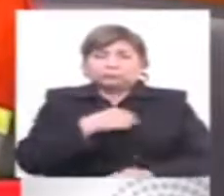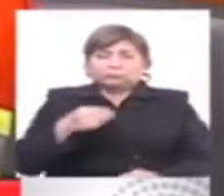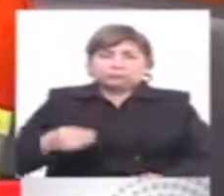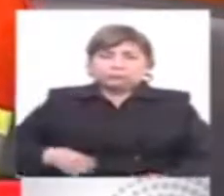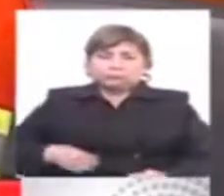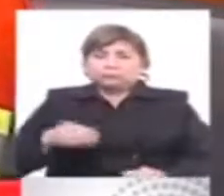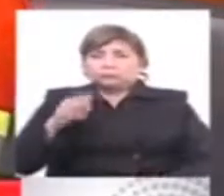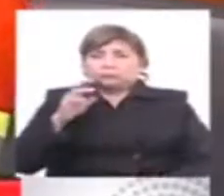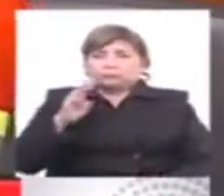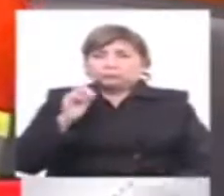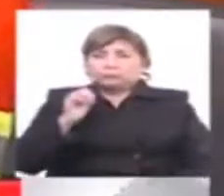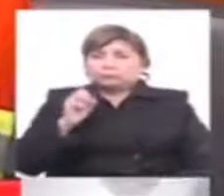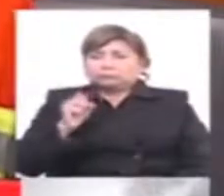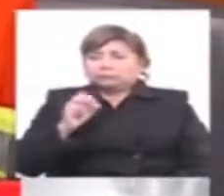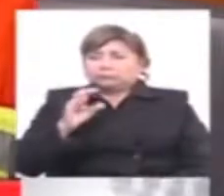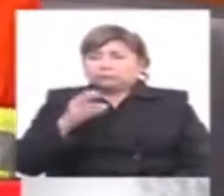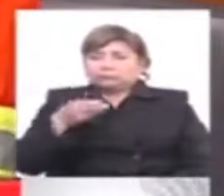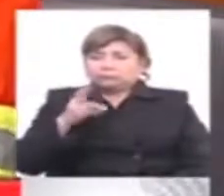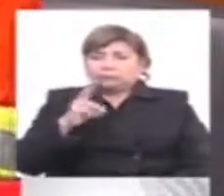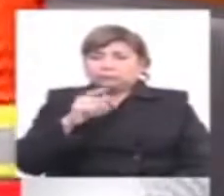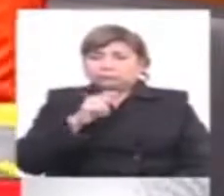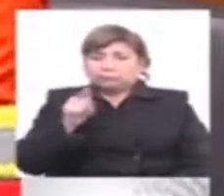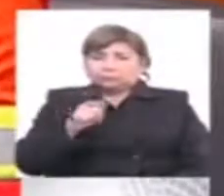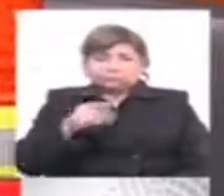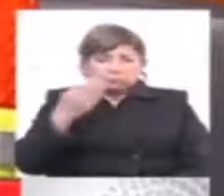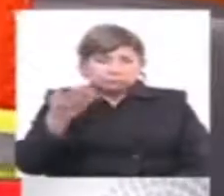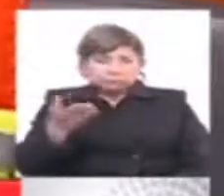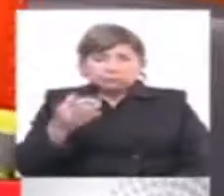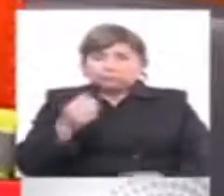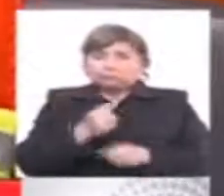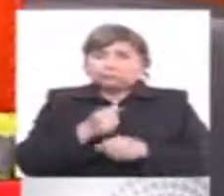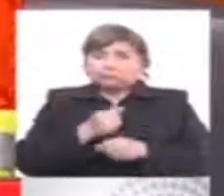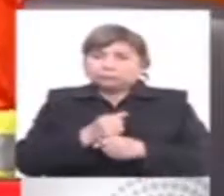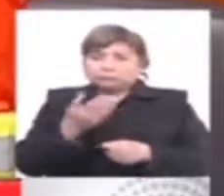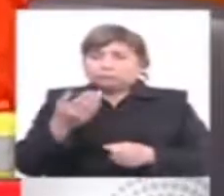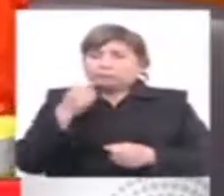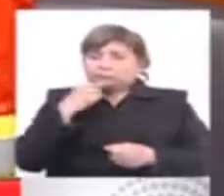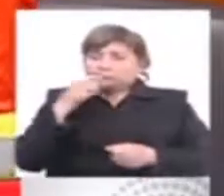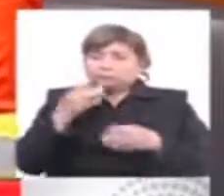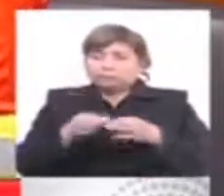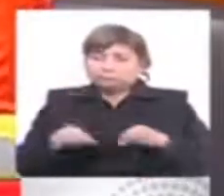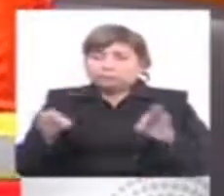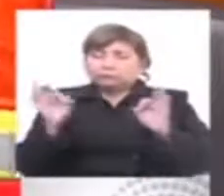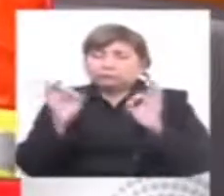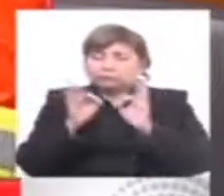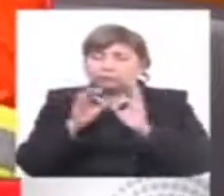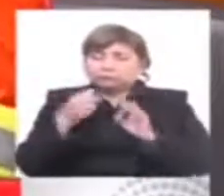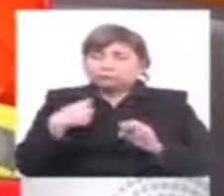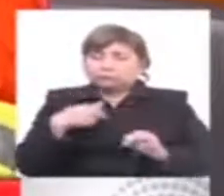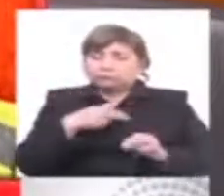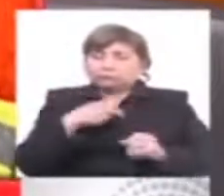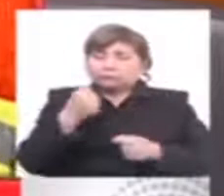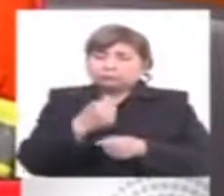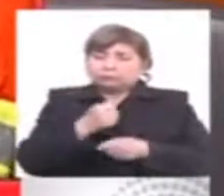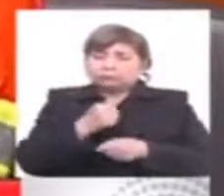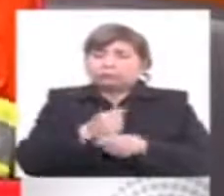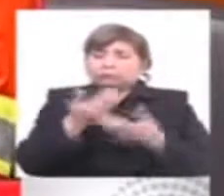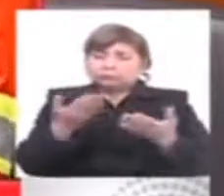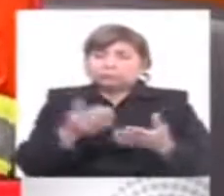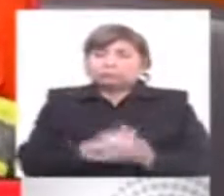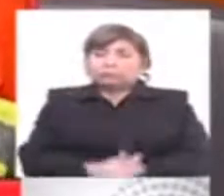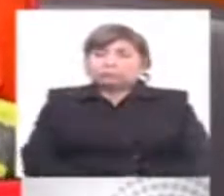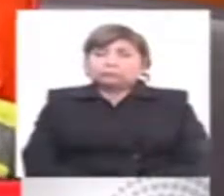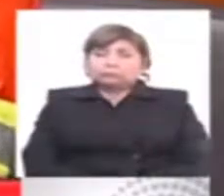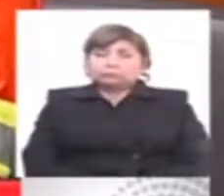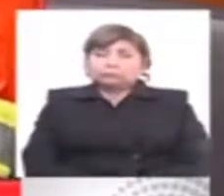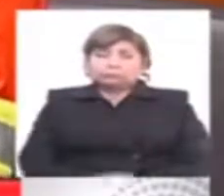Betsy Chávez, que va a continuar con este trabajo. Y es muy importante para nosotros los trabajadores.